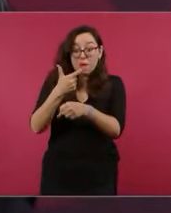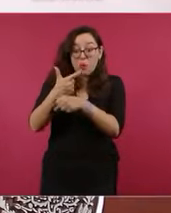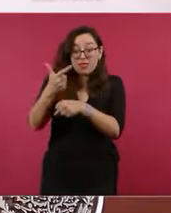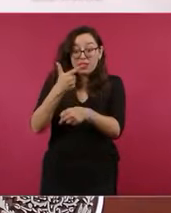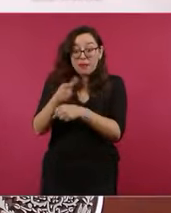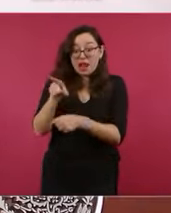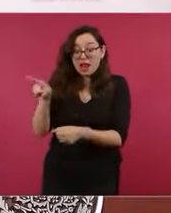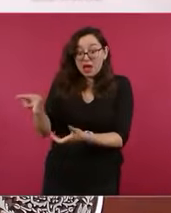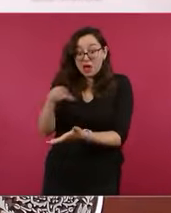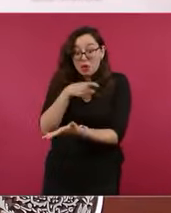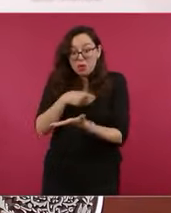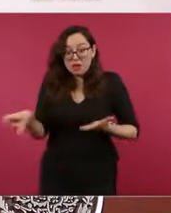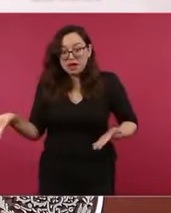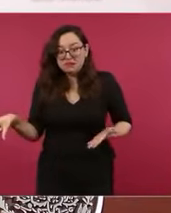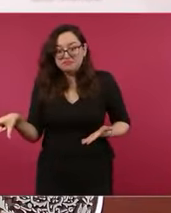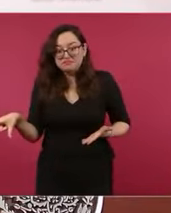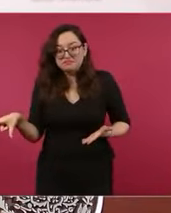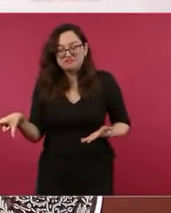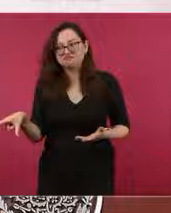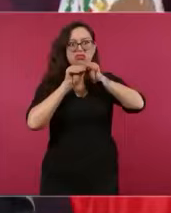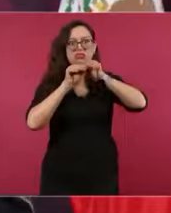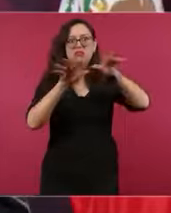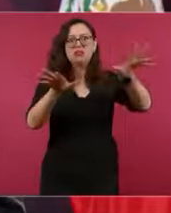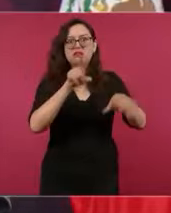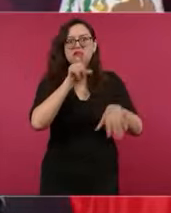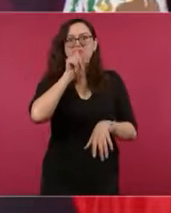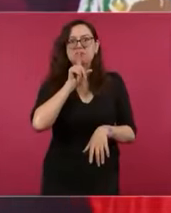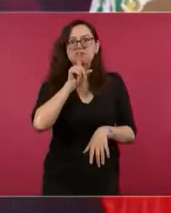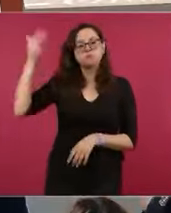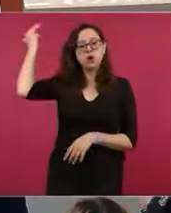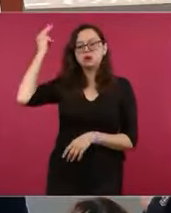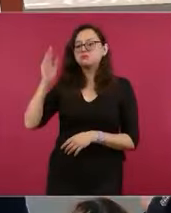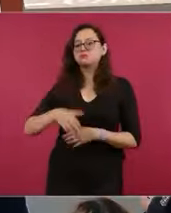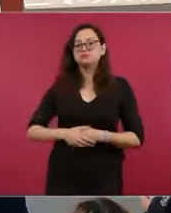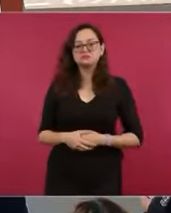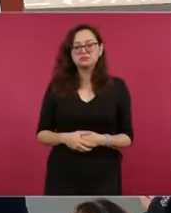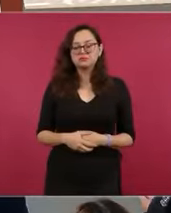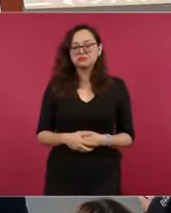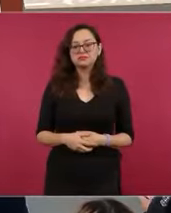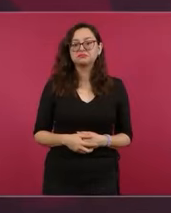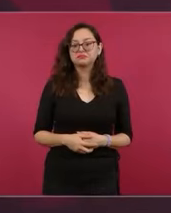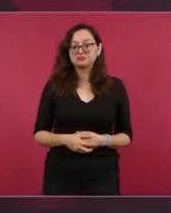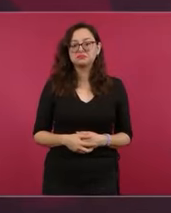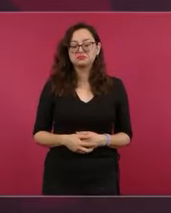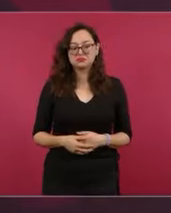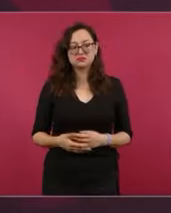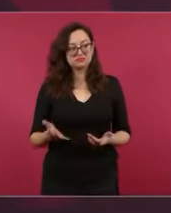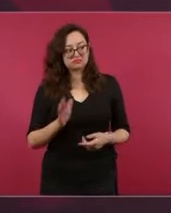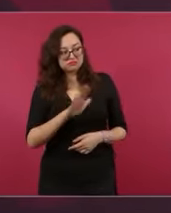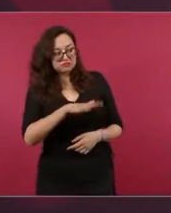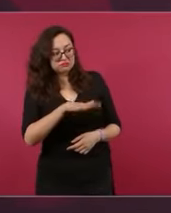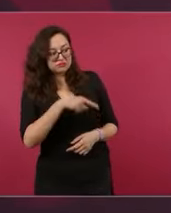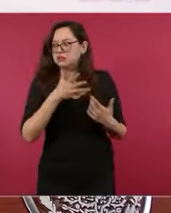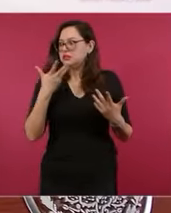hizo? Se quitó la vida. ¿Cuándo le demostraron que era